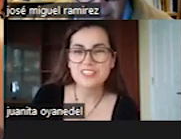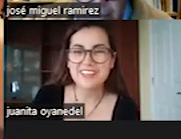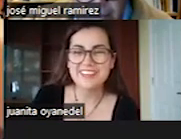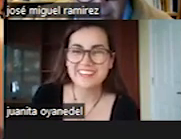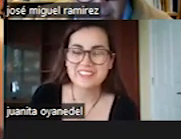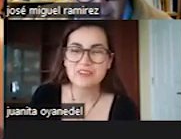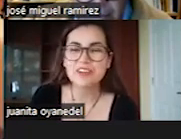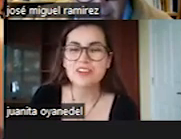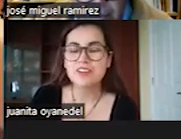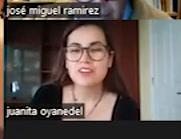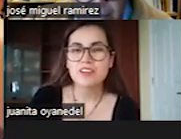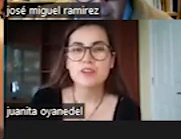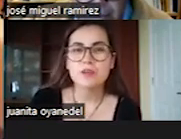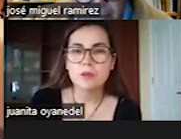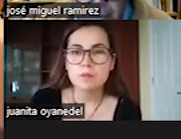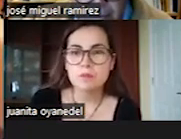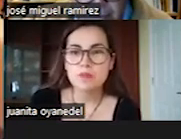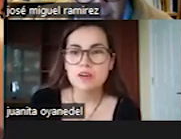creo, hasta ahora,